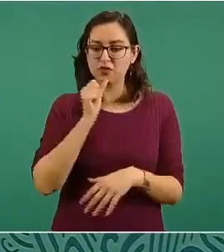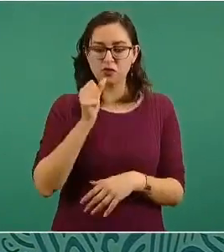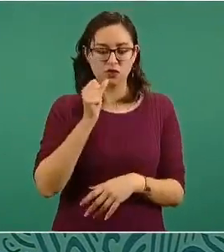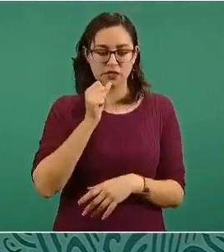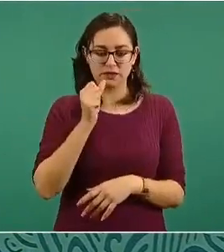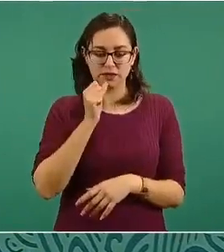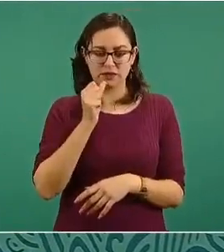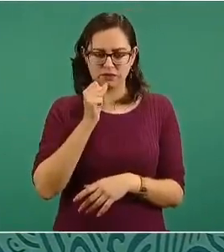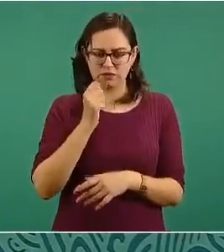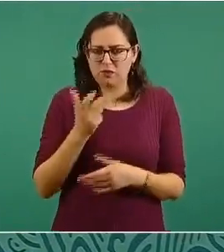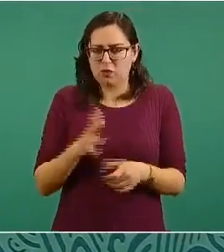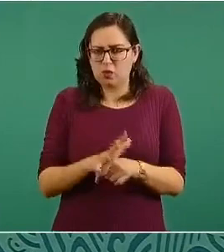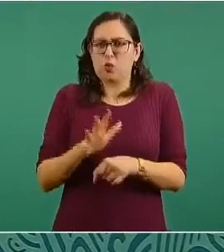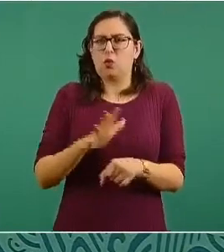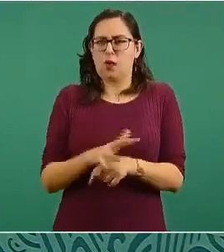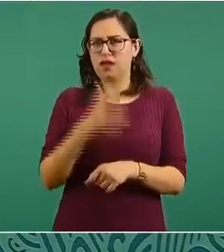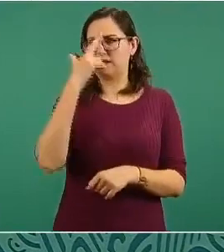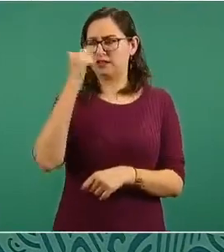hacer una inferencia